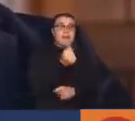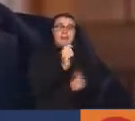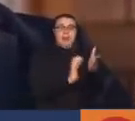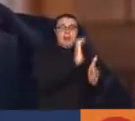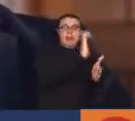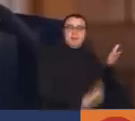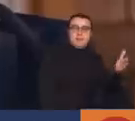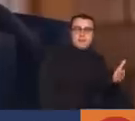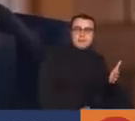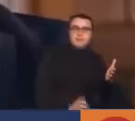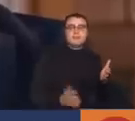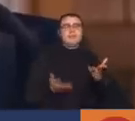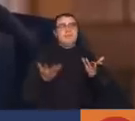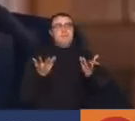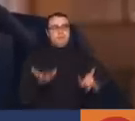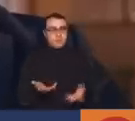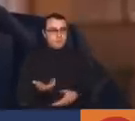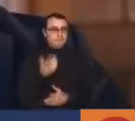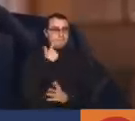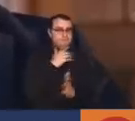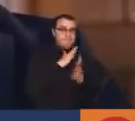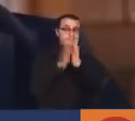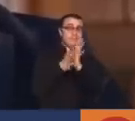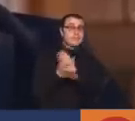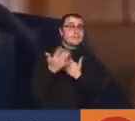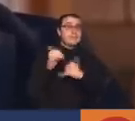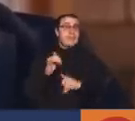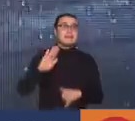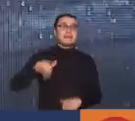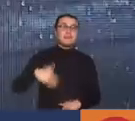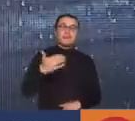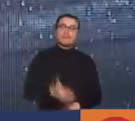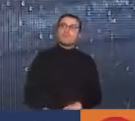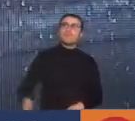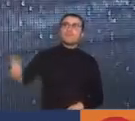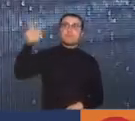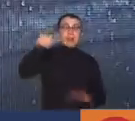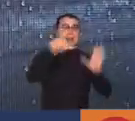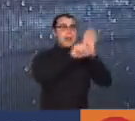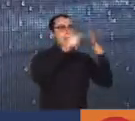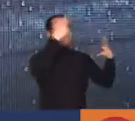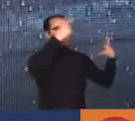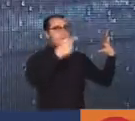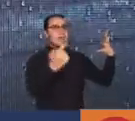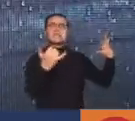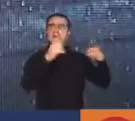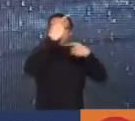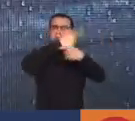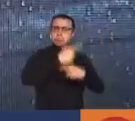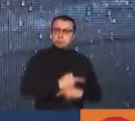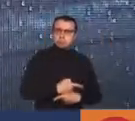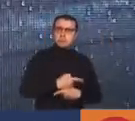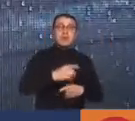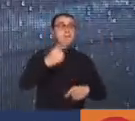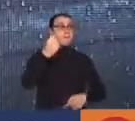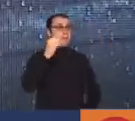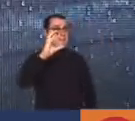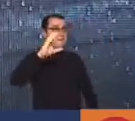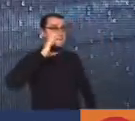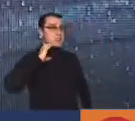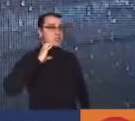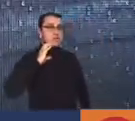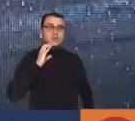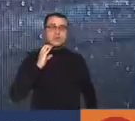es que cuando se llega ya a la edad, a las condiciones que dice la ley, pues lo ahorrado no